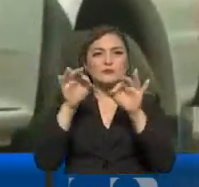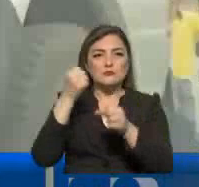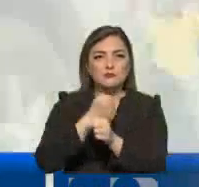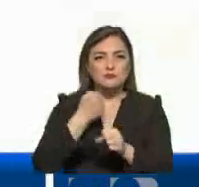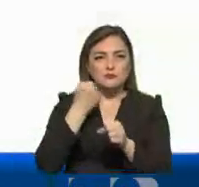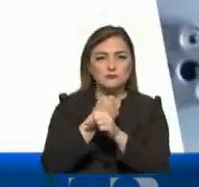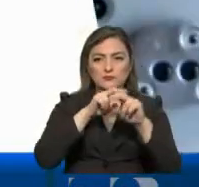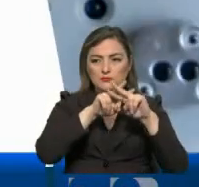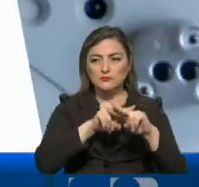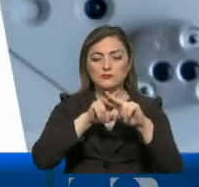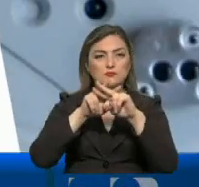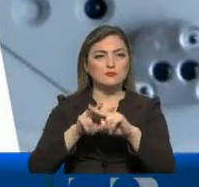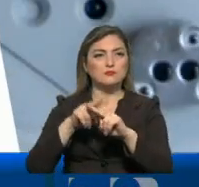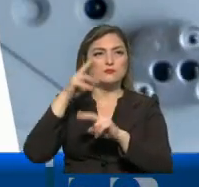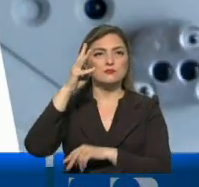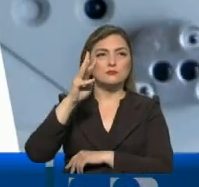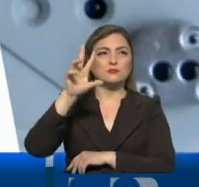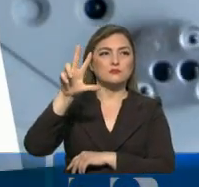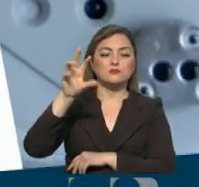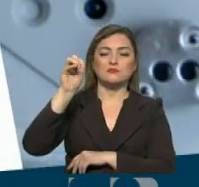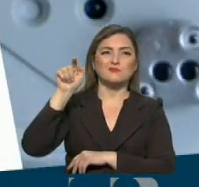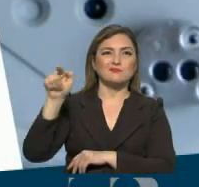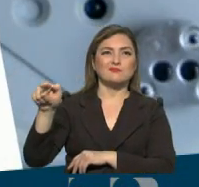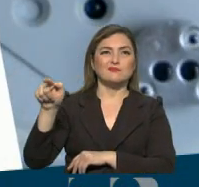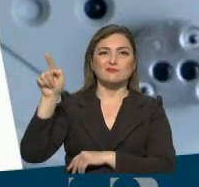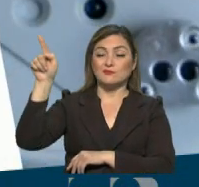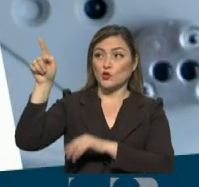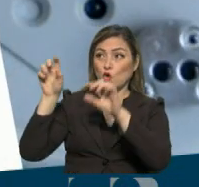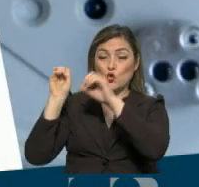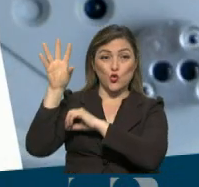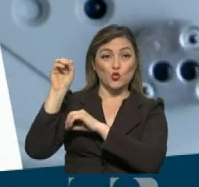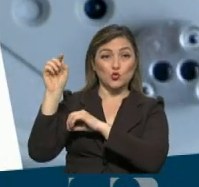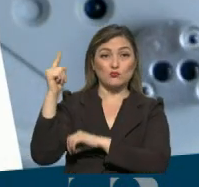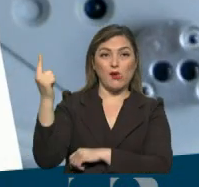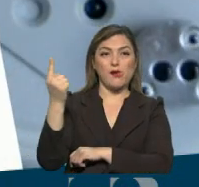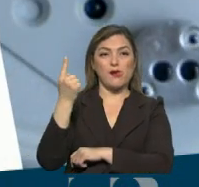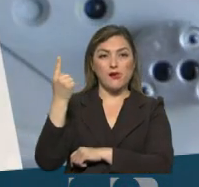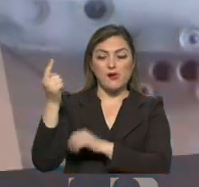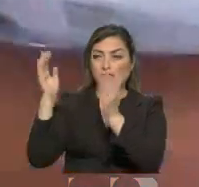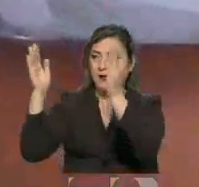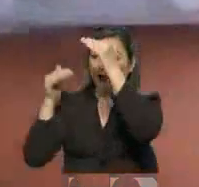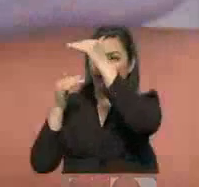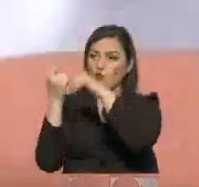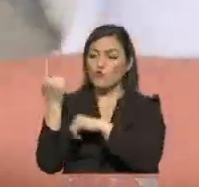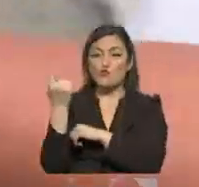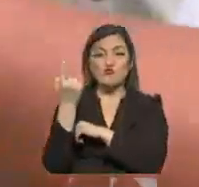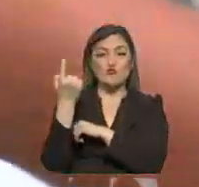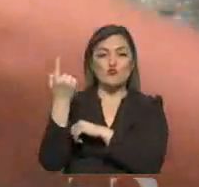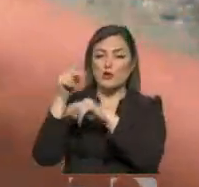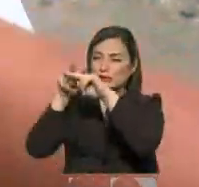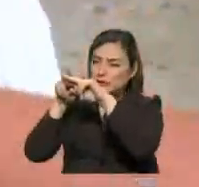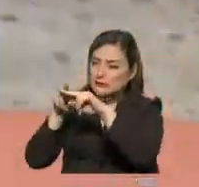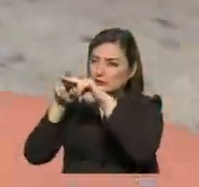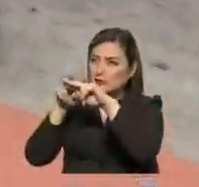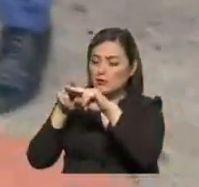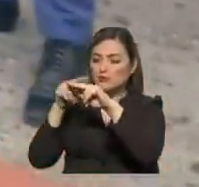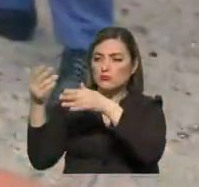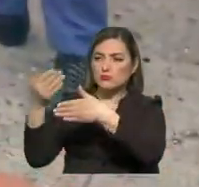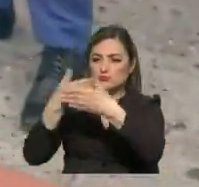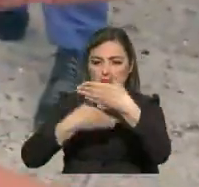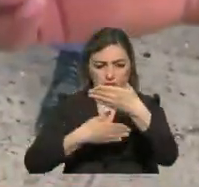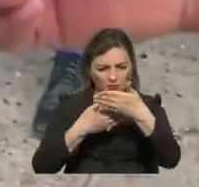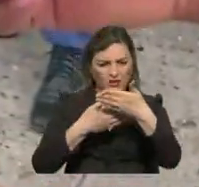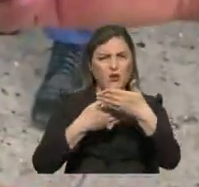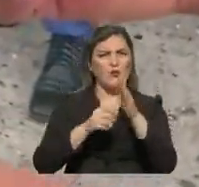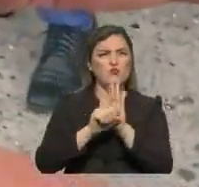en la revisión de los cerca de 630 mil medidores que tienen los usuarios residenciales de Guayaquil. Es la respuesta de la entidad a la gran cantidad de